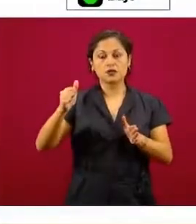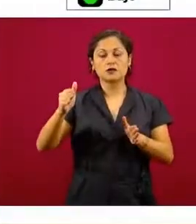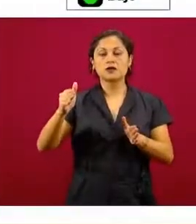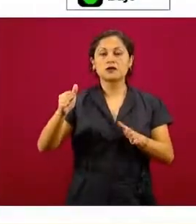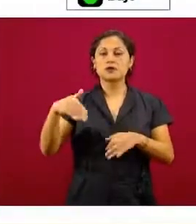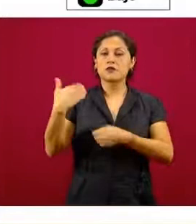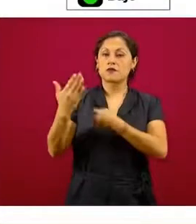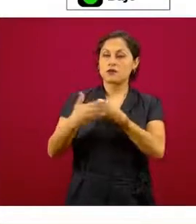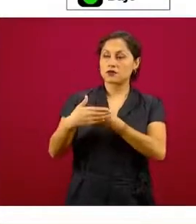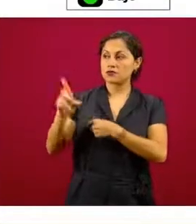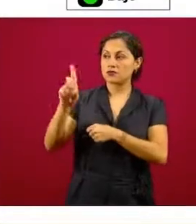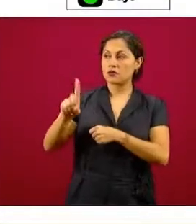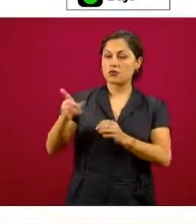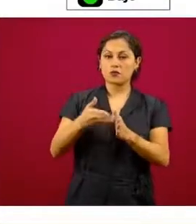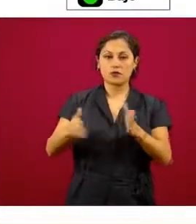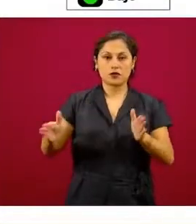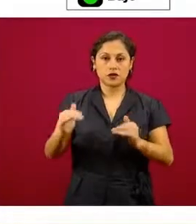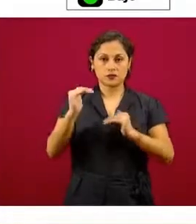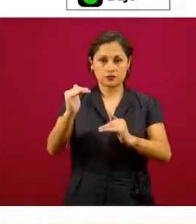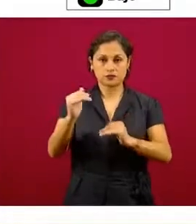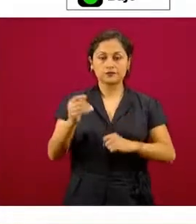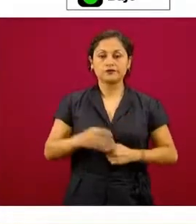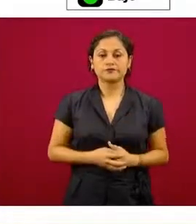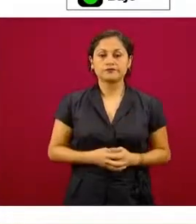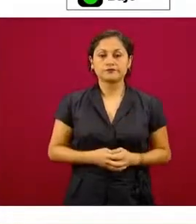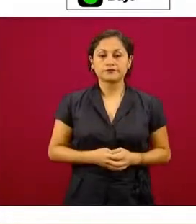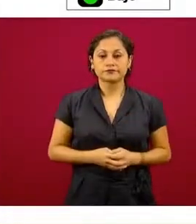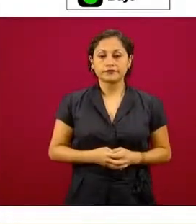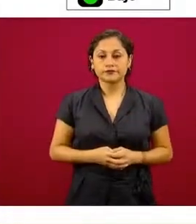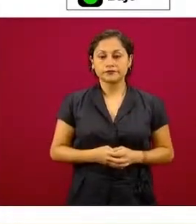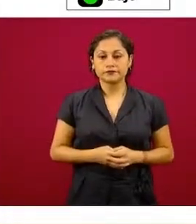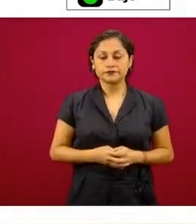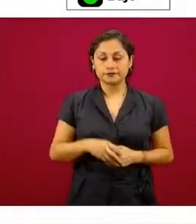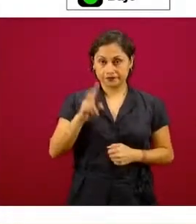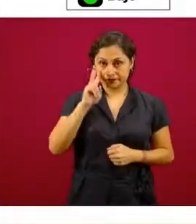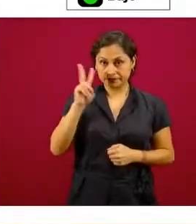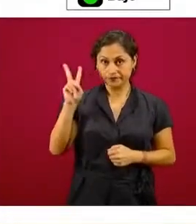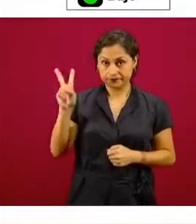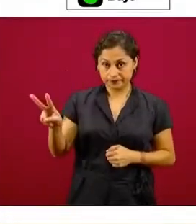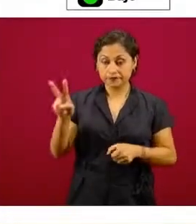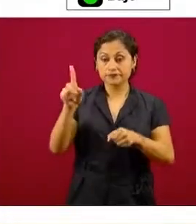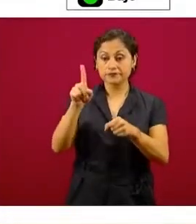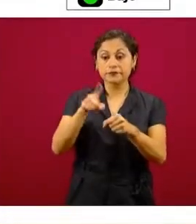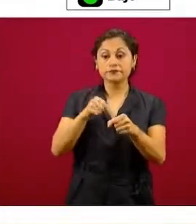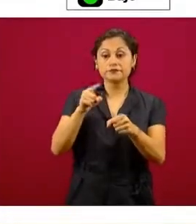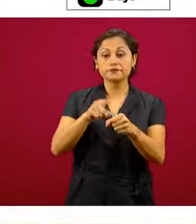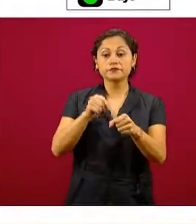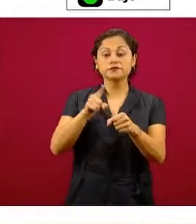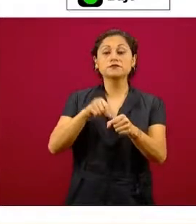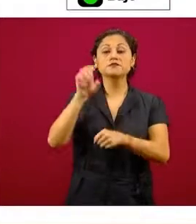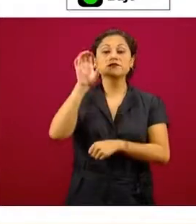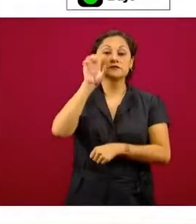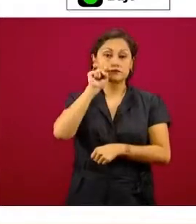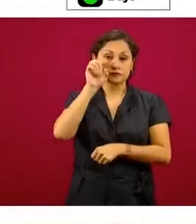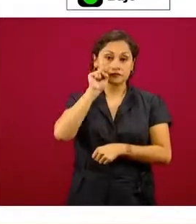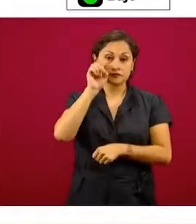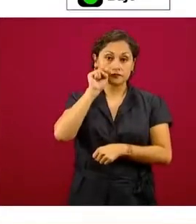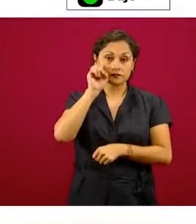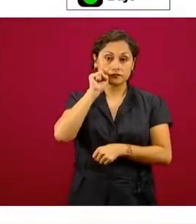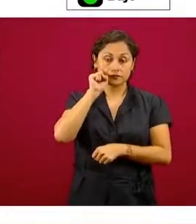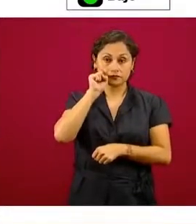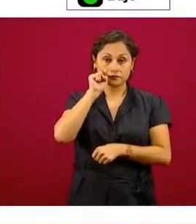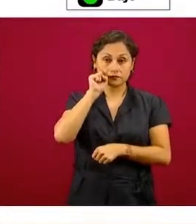próximo domingo 5 de julio. Y ahí podemos ver las entidades que están en color naranja, que representan